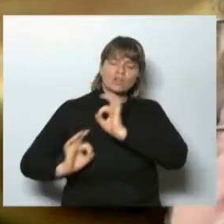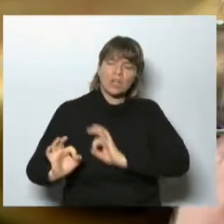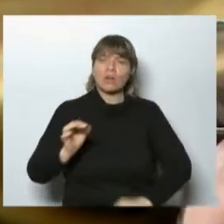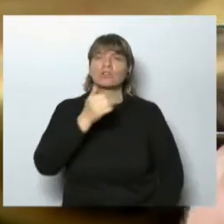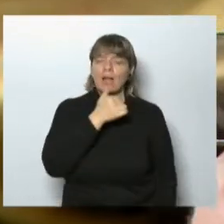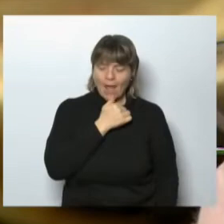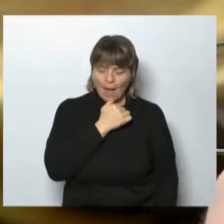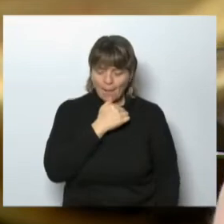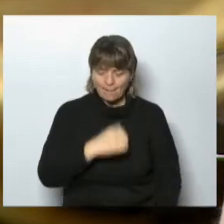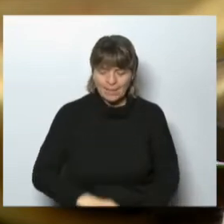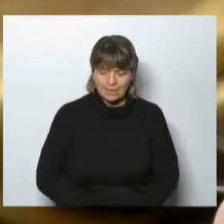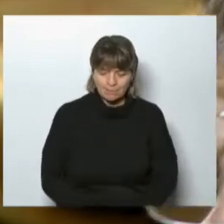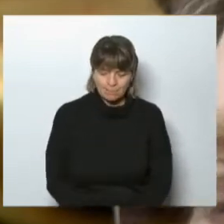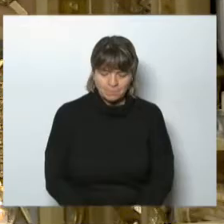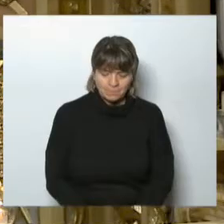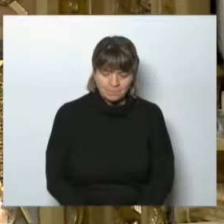los siglos.